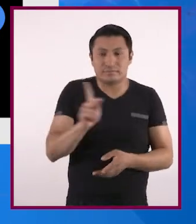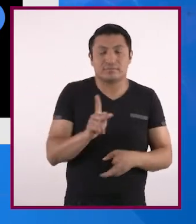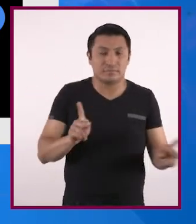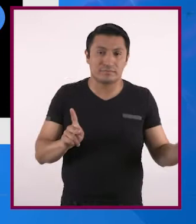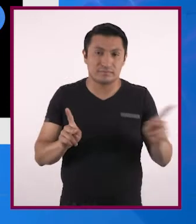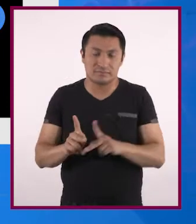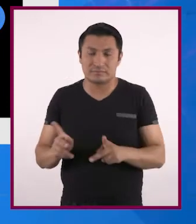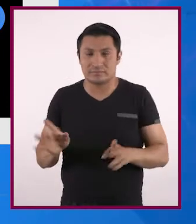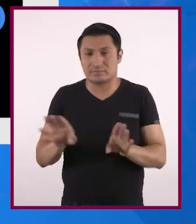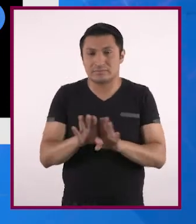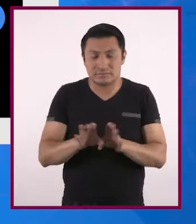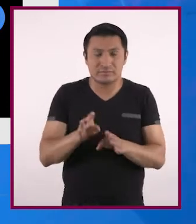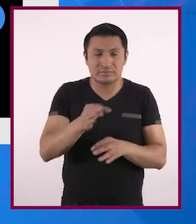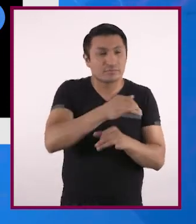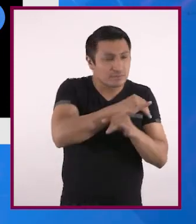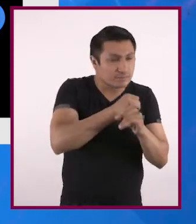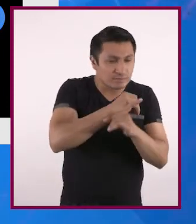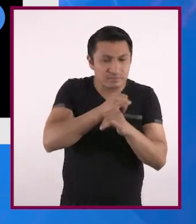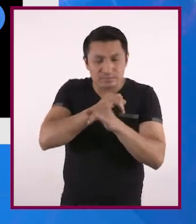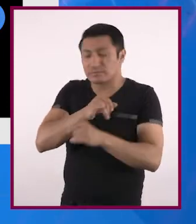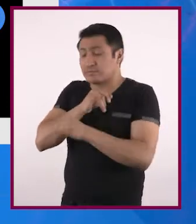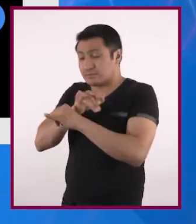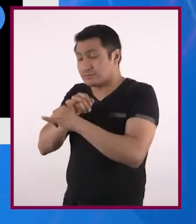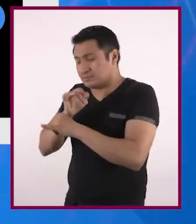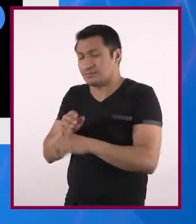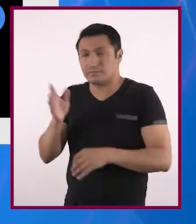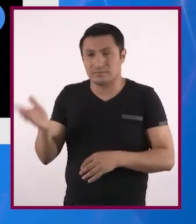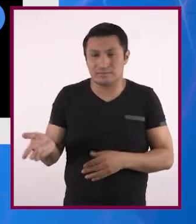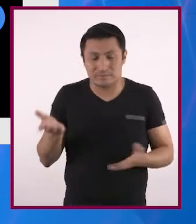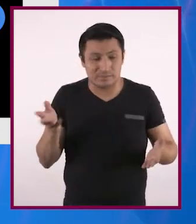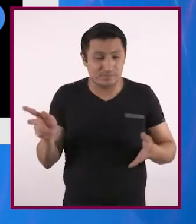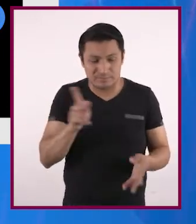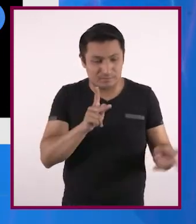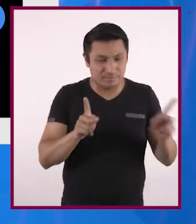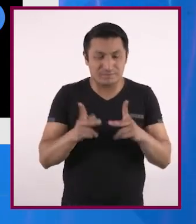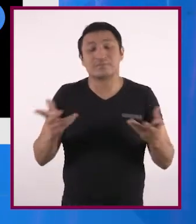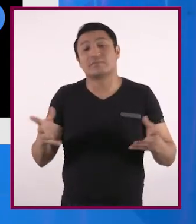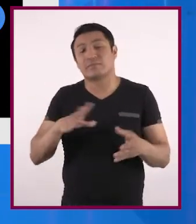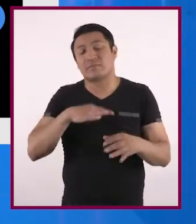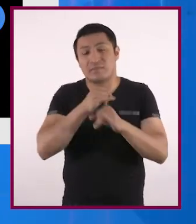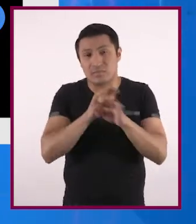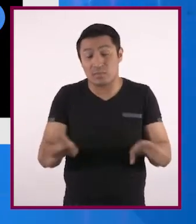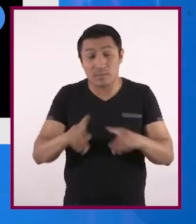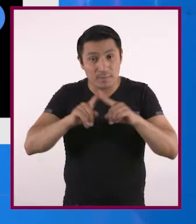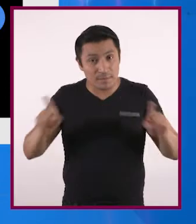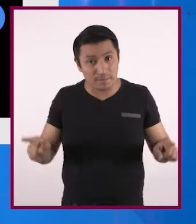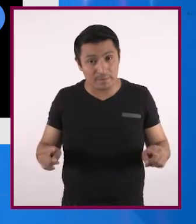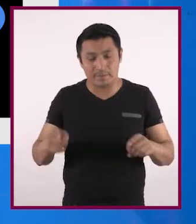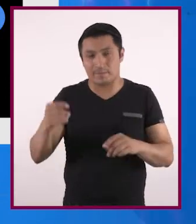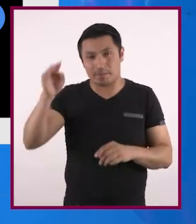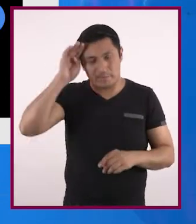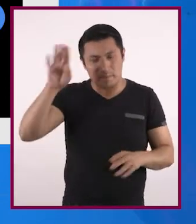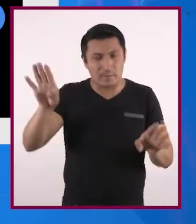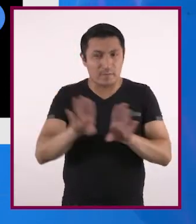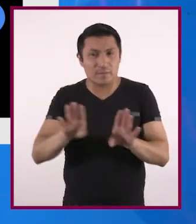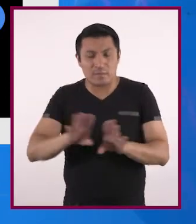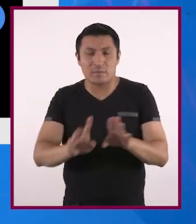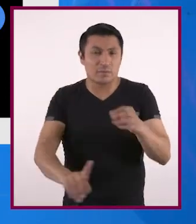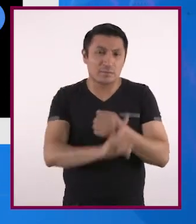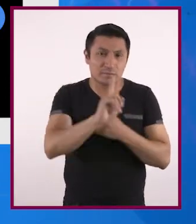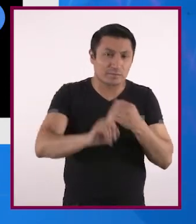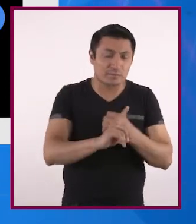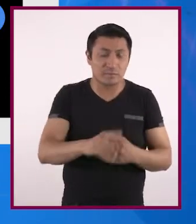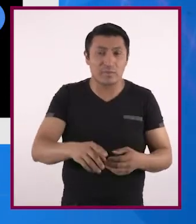cuando uno va a hacer trabajo de investigación cualitativo se parecen mucho, los datos te dan una diferencia tan grande, uno sospecha que es más bien un problema